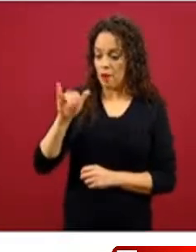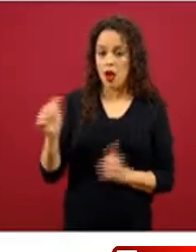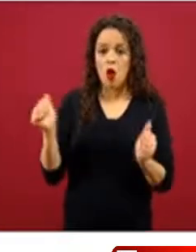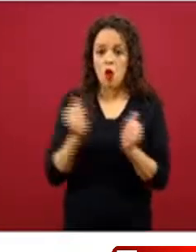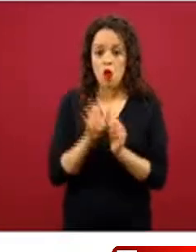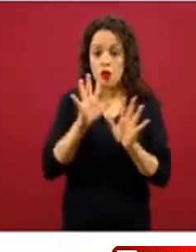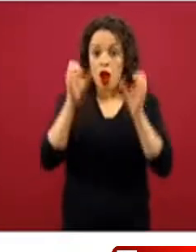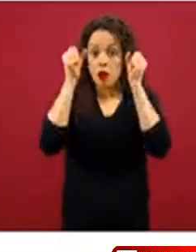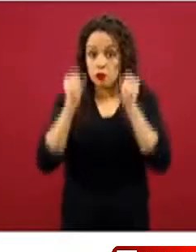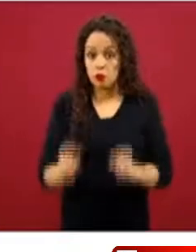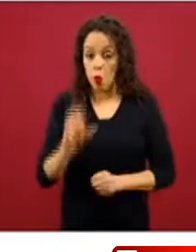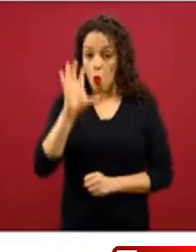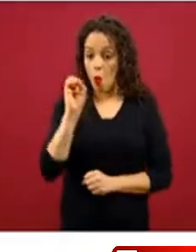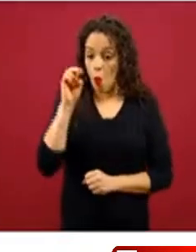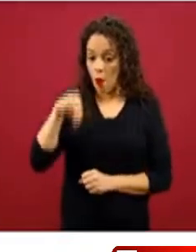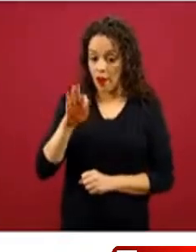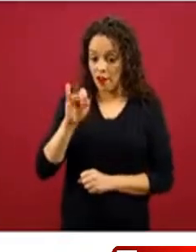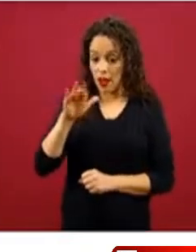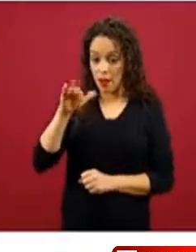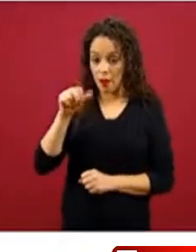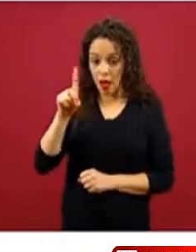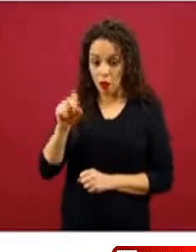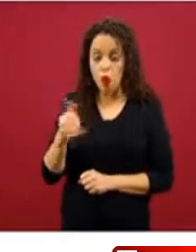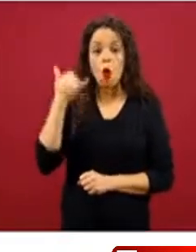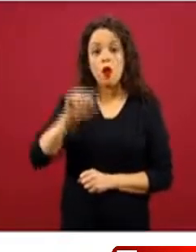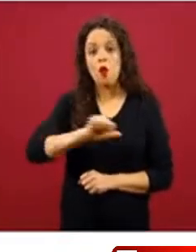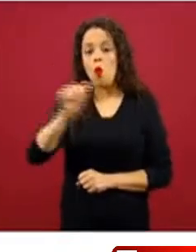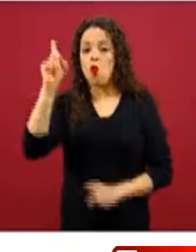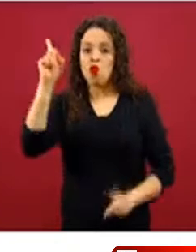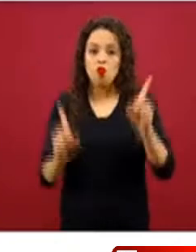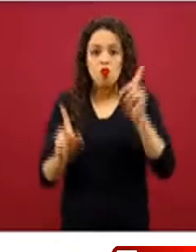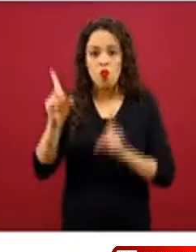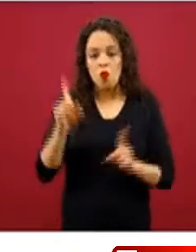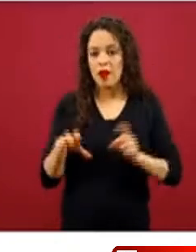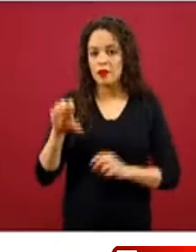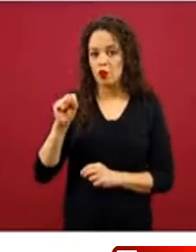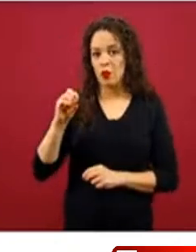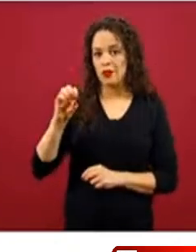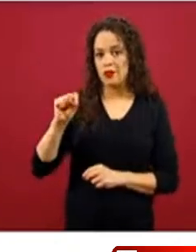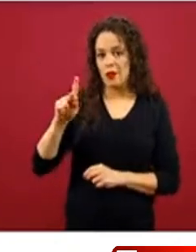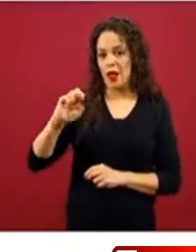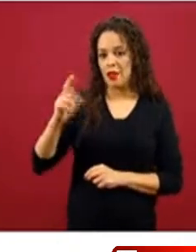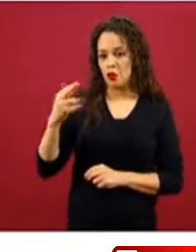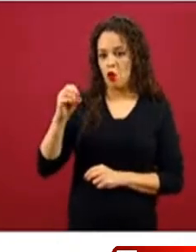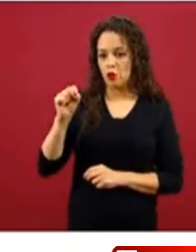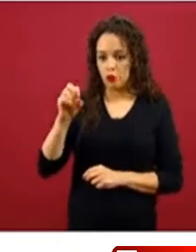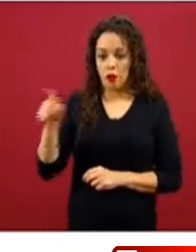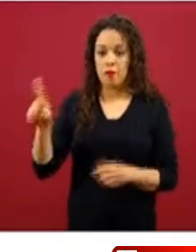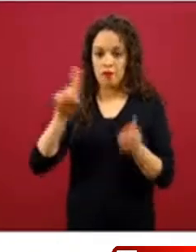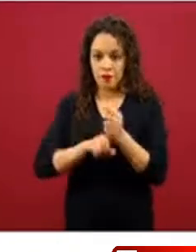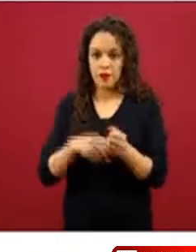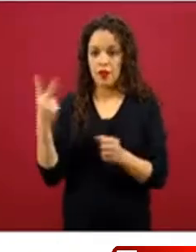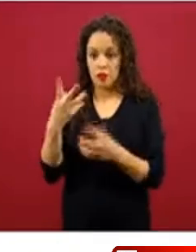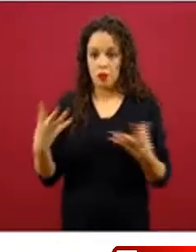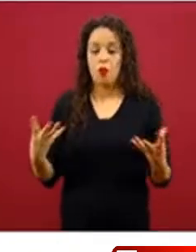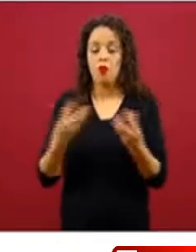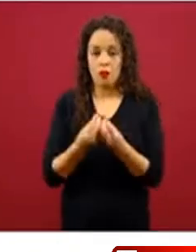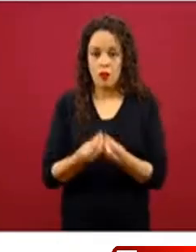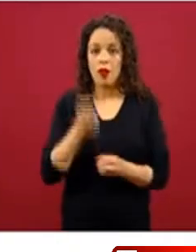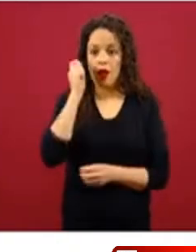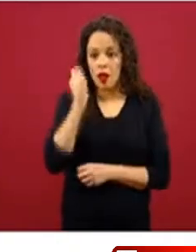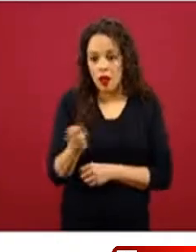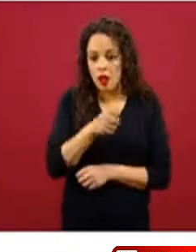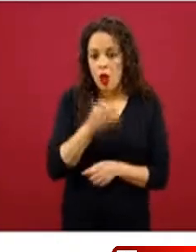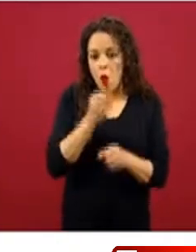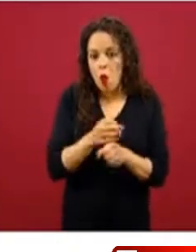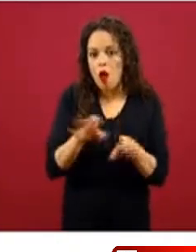y todos los aún sospechosos. Esto lo hacemos siempre para poder ver cuál es la tendencia que en su momento se está llevando a